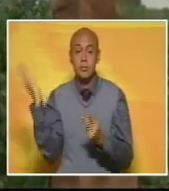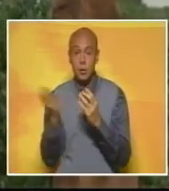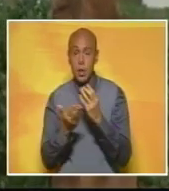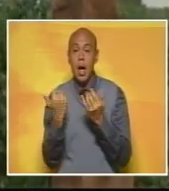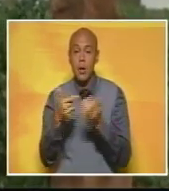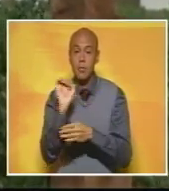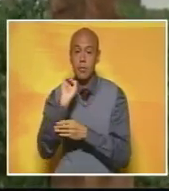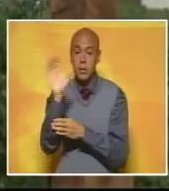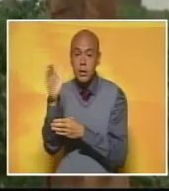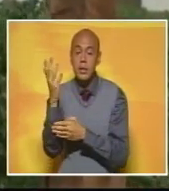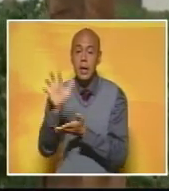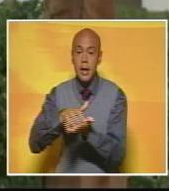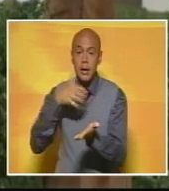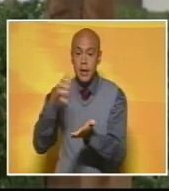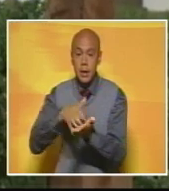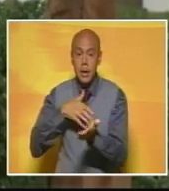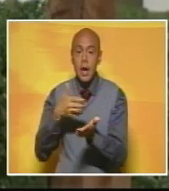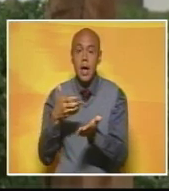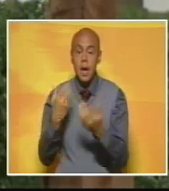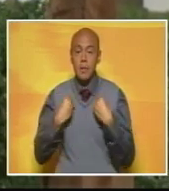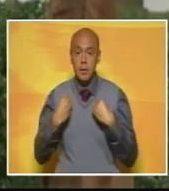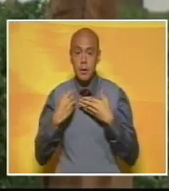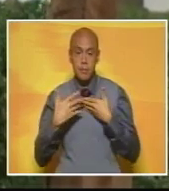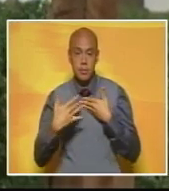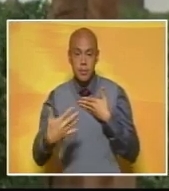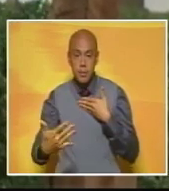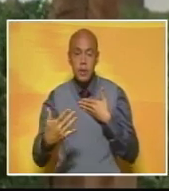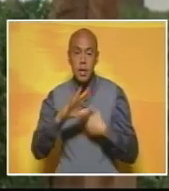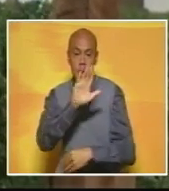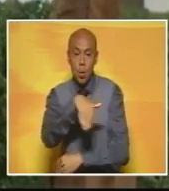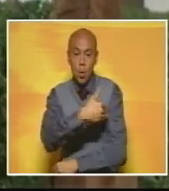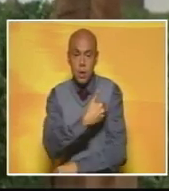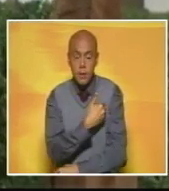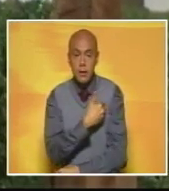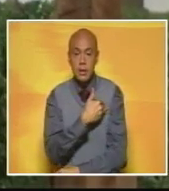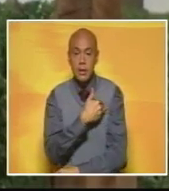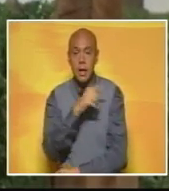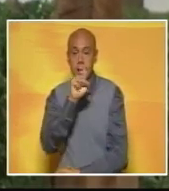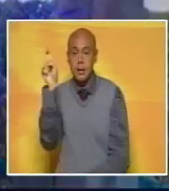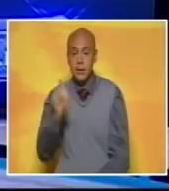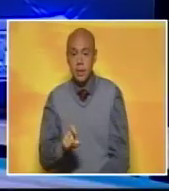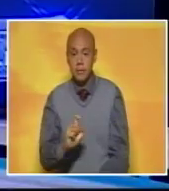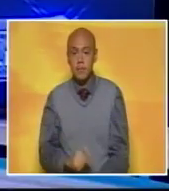de Carolina del Norte vivirán el resto de sus vidas en la Universidad de Virginia Tech.